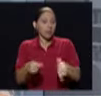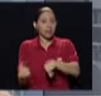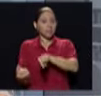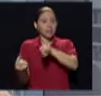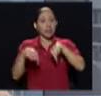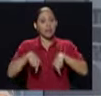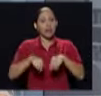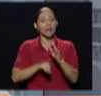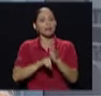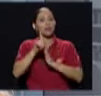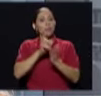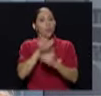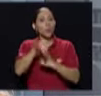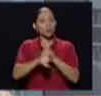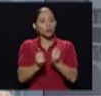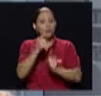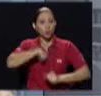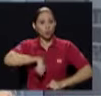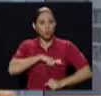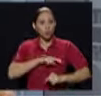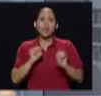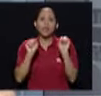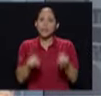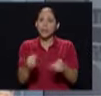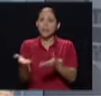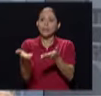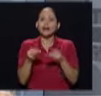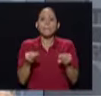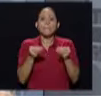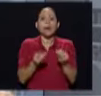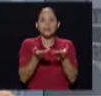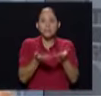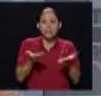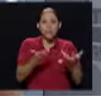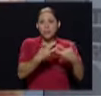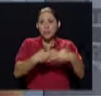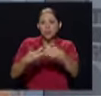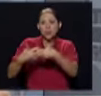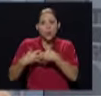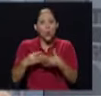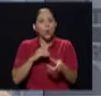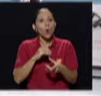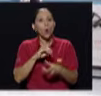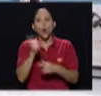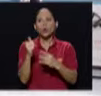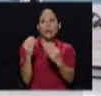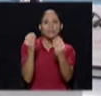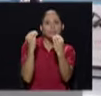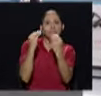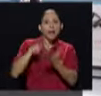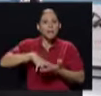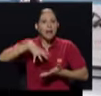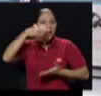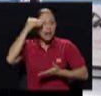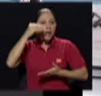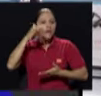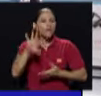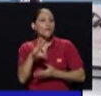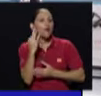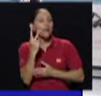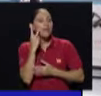venir a desarrollar proyectos con nosotros que puedan traer más instrumentación, otra escuela, otra forma de ver los procesos